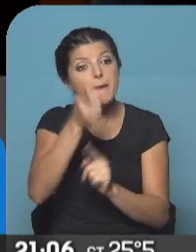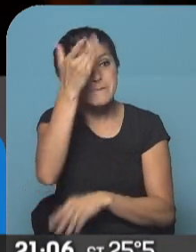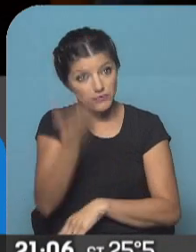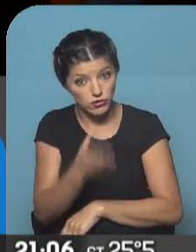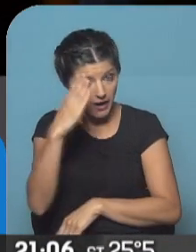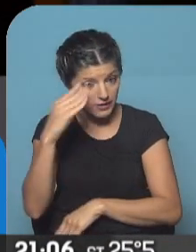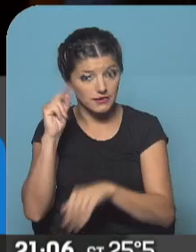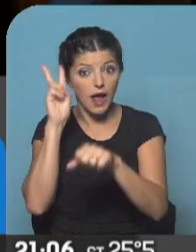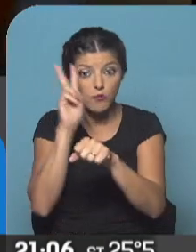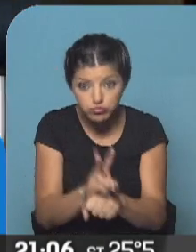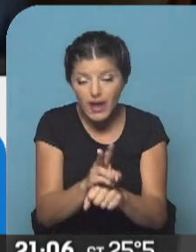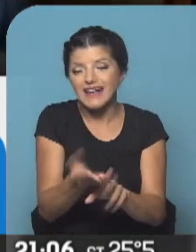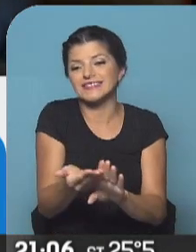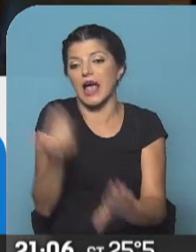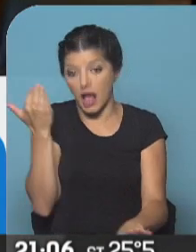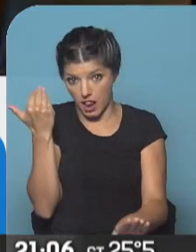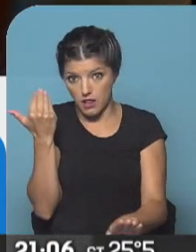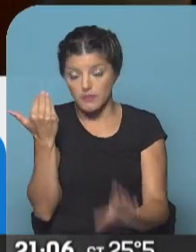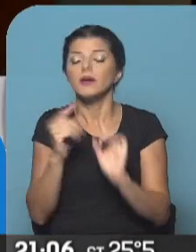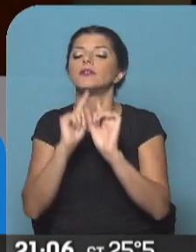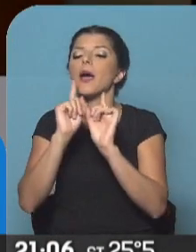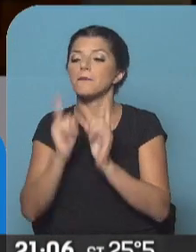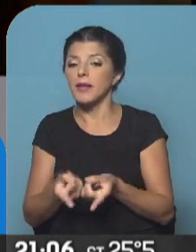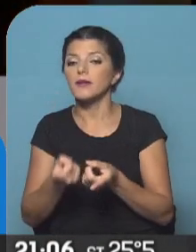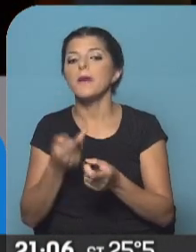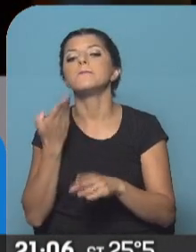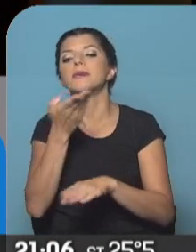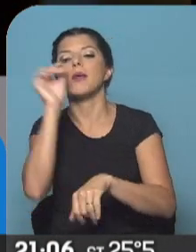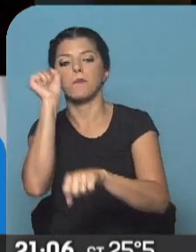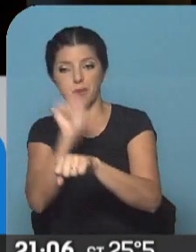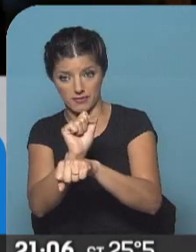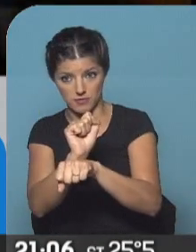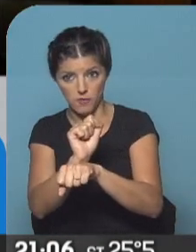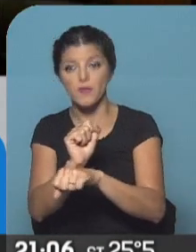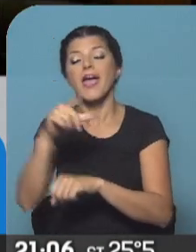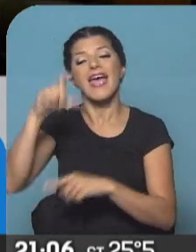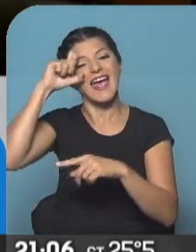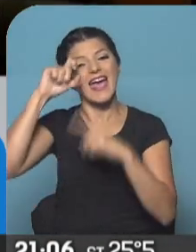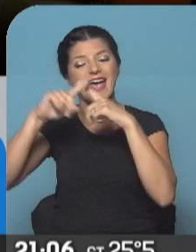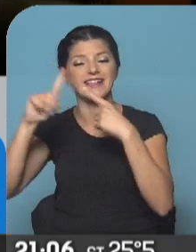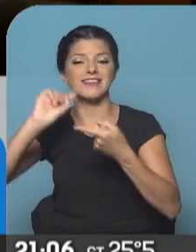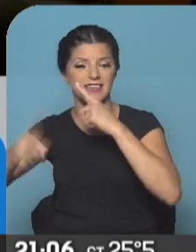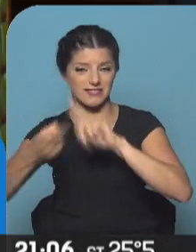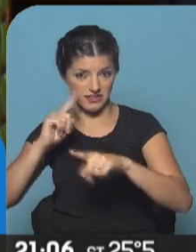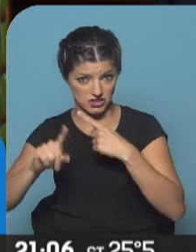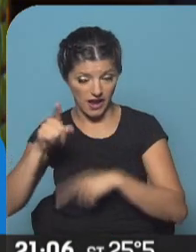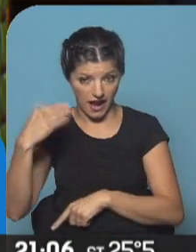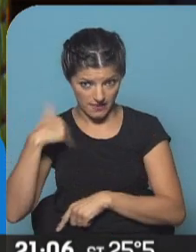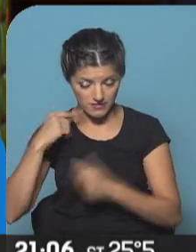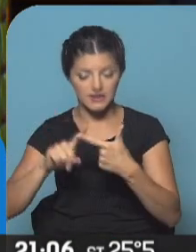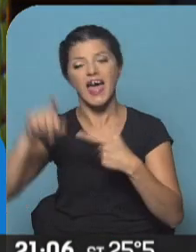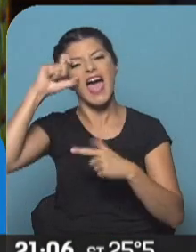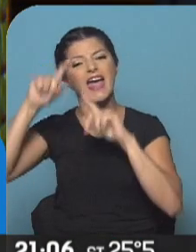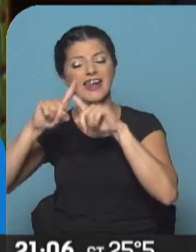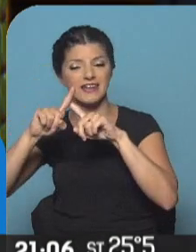de la expresidenta, y también las prisiones preventivas para el ex canciller Héctor Timerman, el ex secretario legal y técnico Carlos